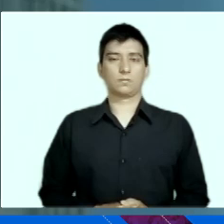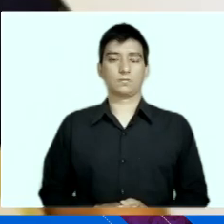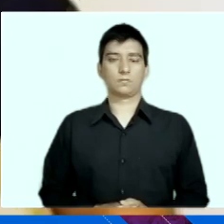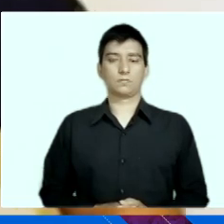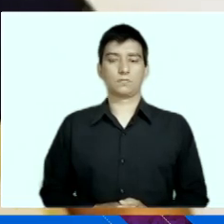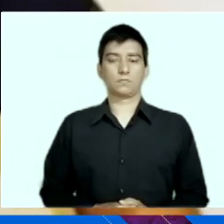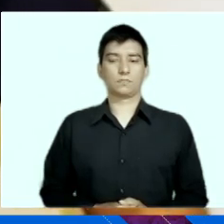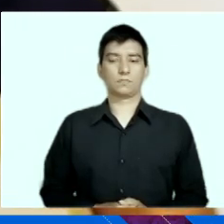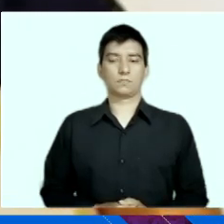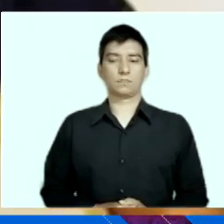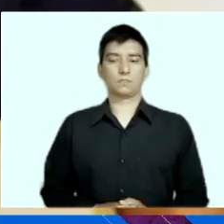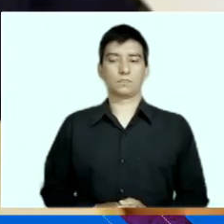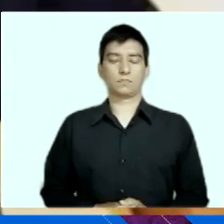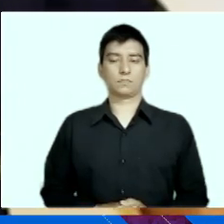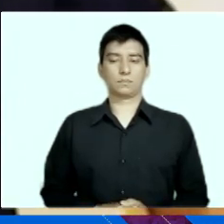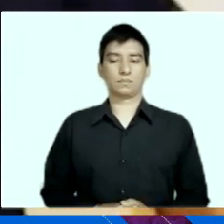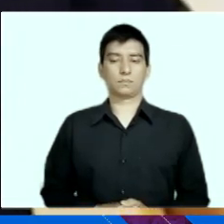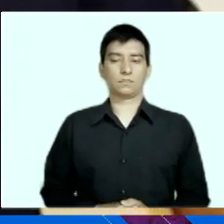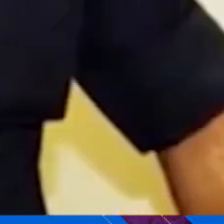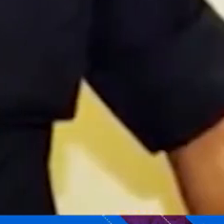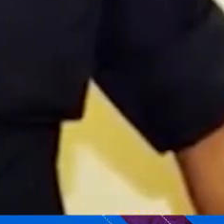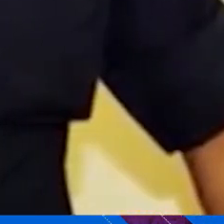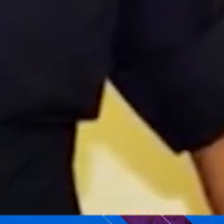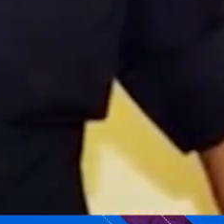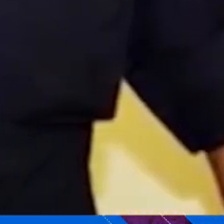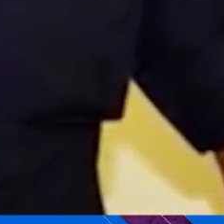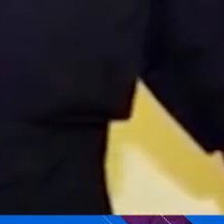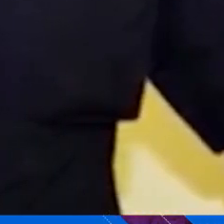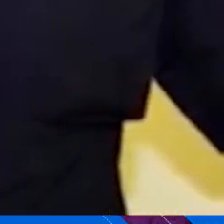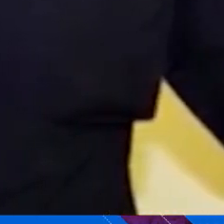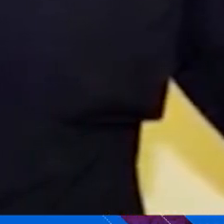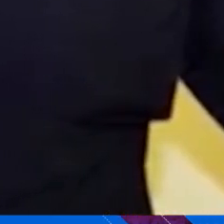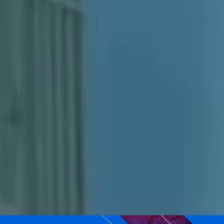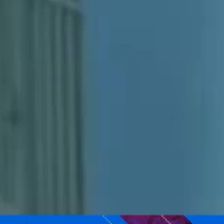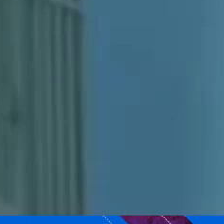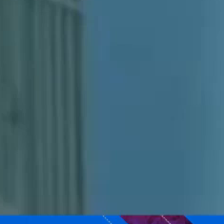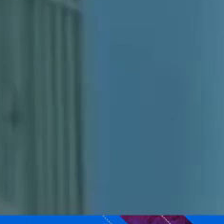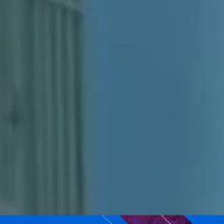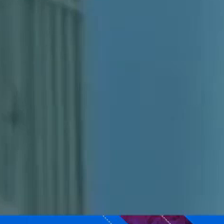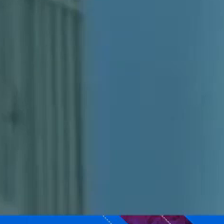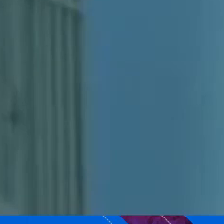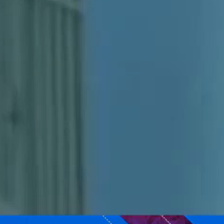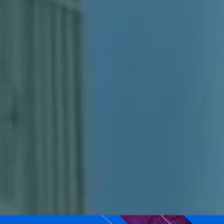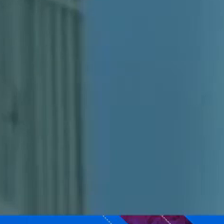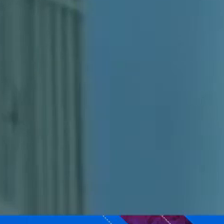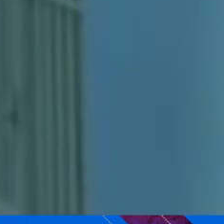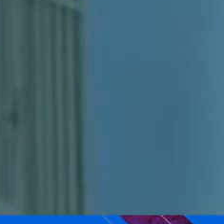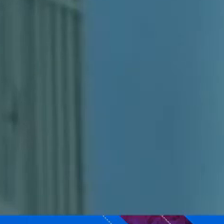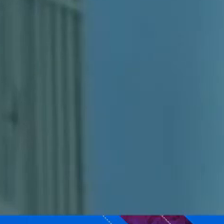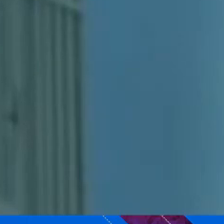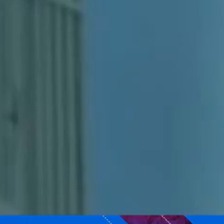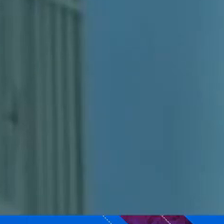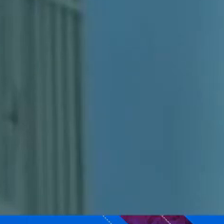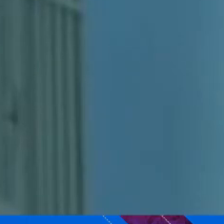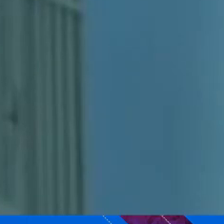la vida a la madre de mis hijos, una mujer que yo aprovecho también esta oportunidad que Dios bueno, me da. Y